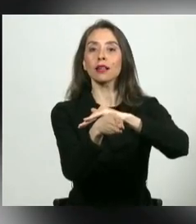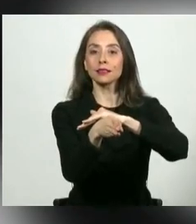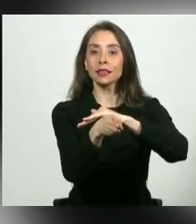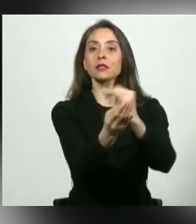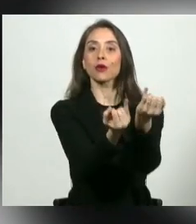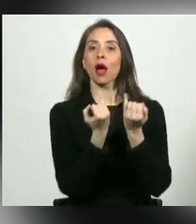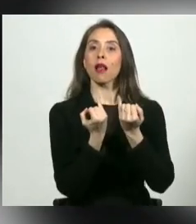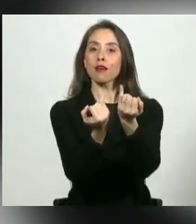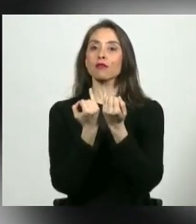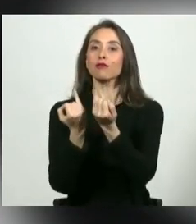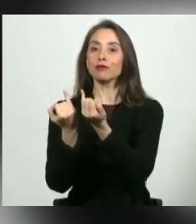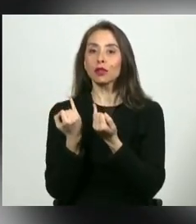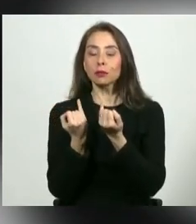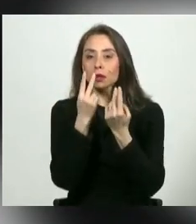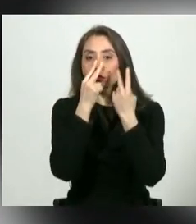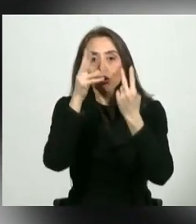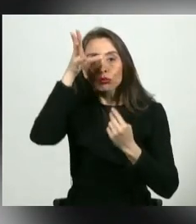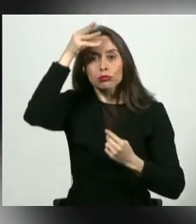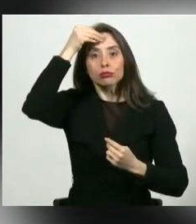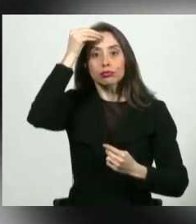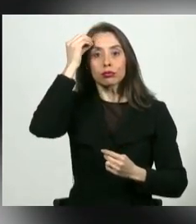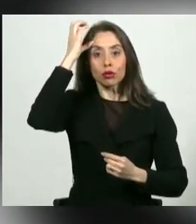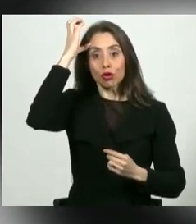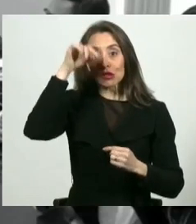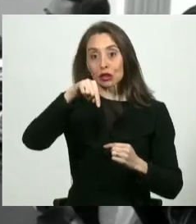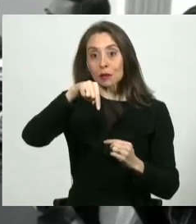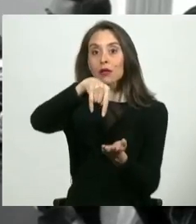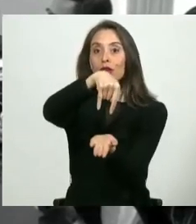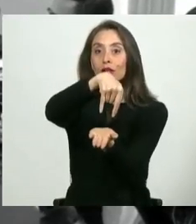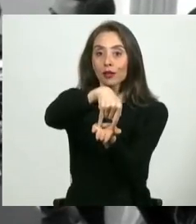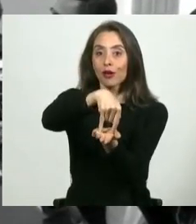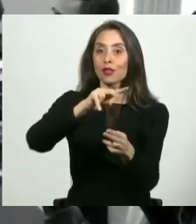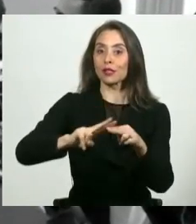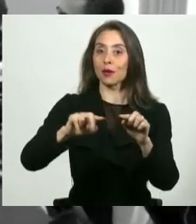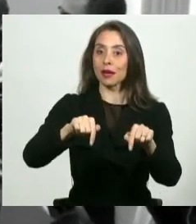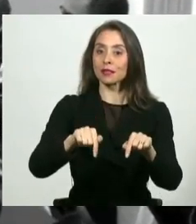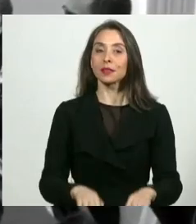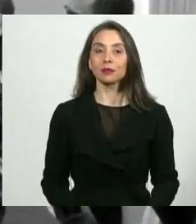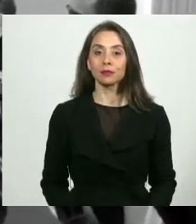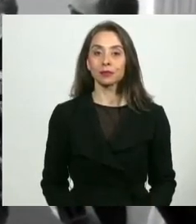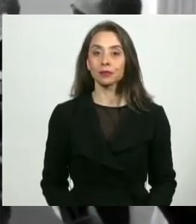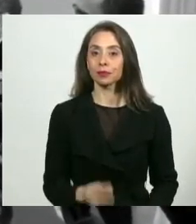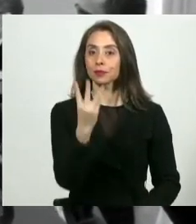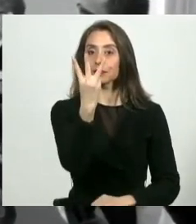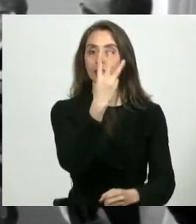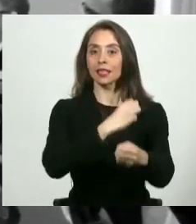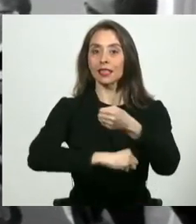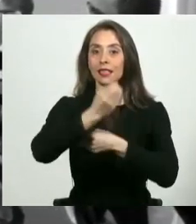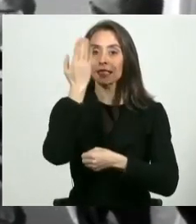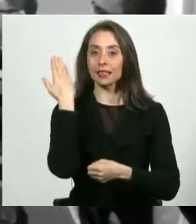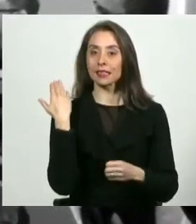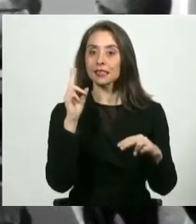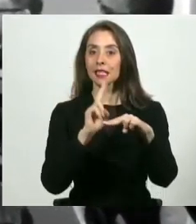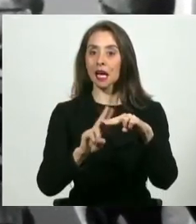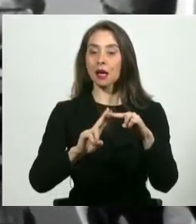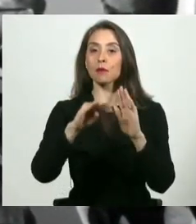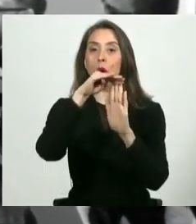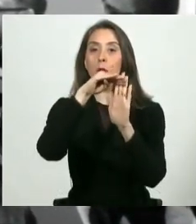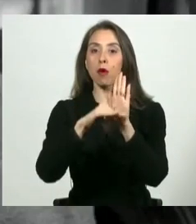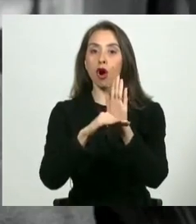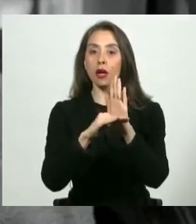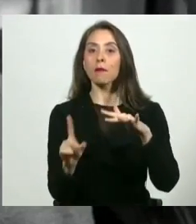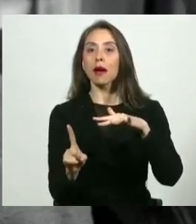de información y conocimiento que emanan desde el Congreso Nacional. Desde hace 3 años que llevamos adelante un programa